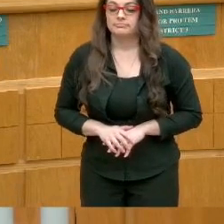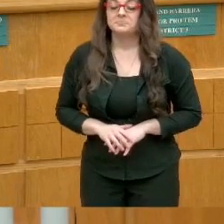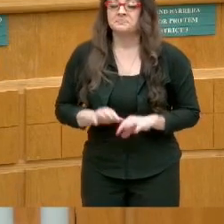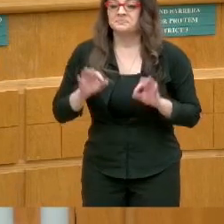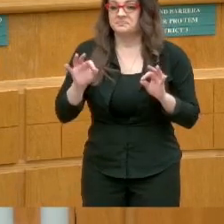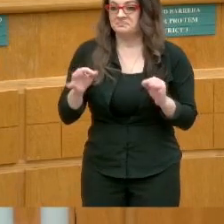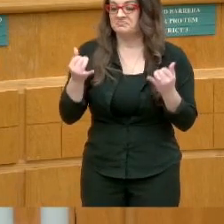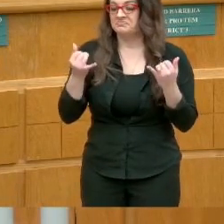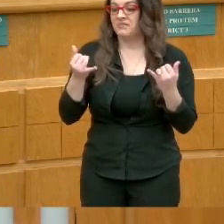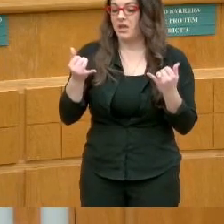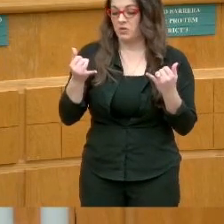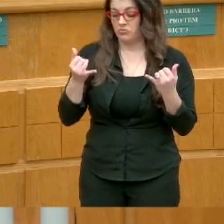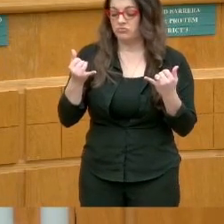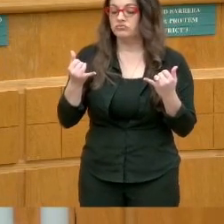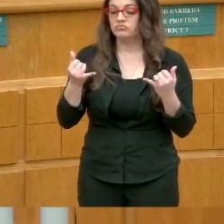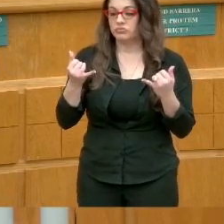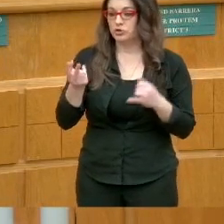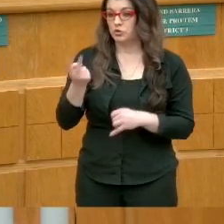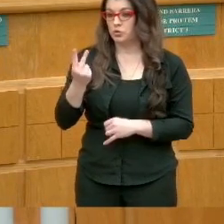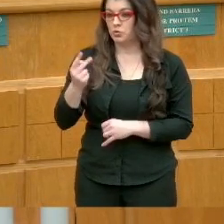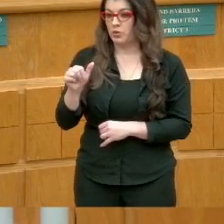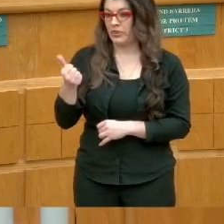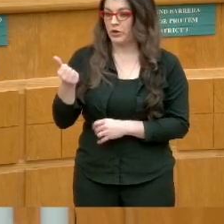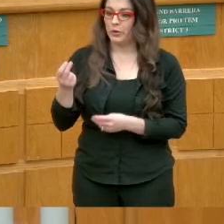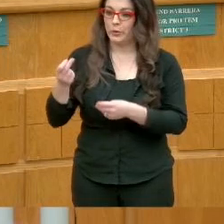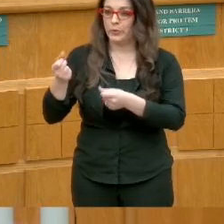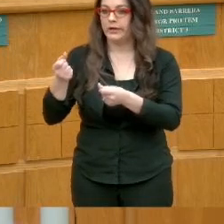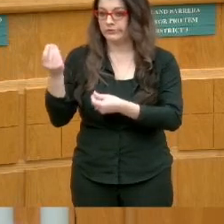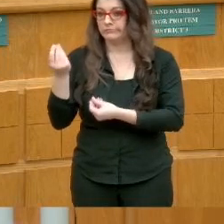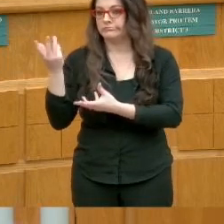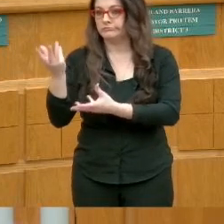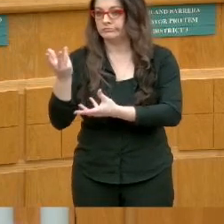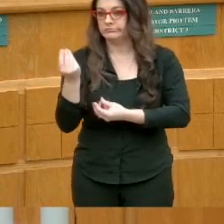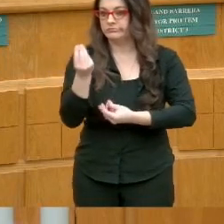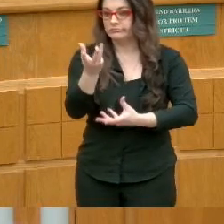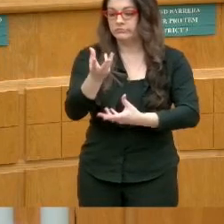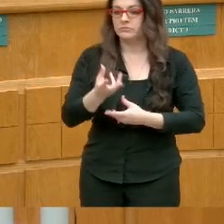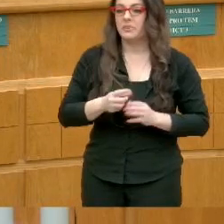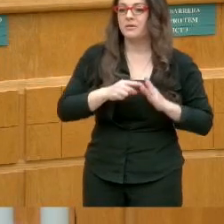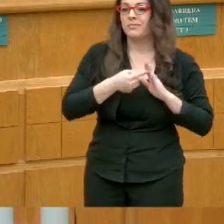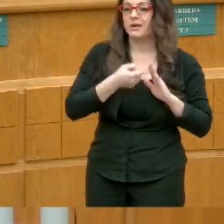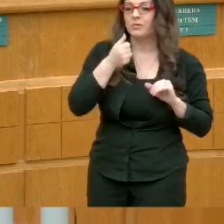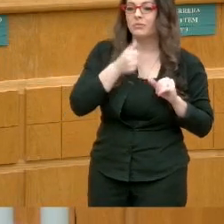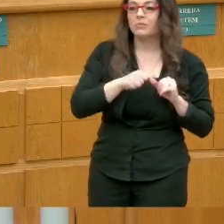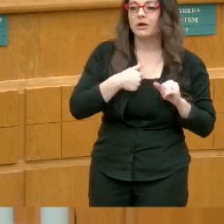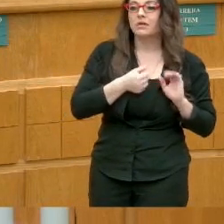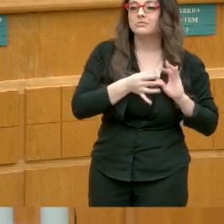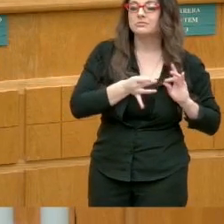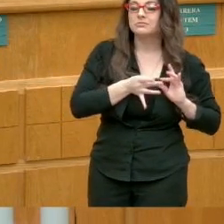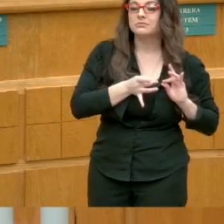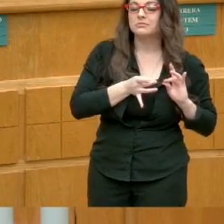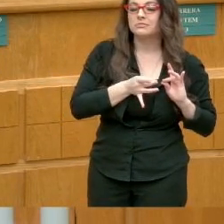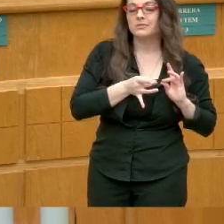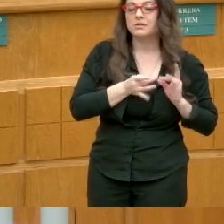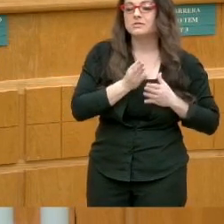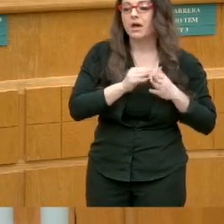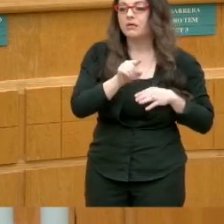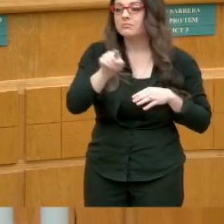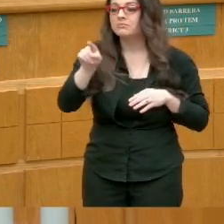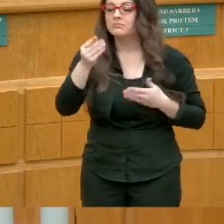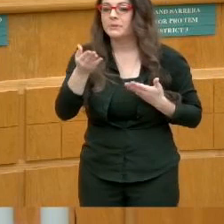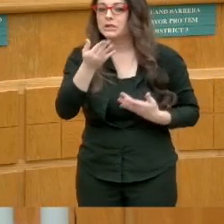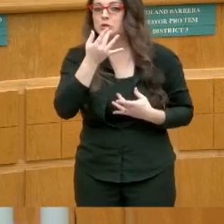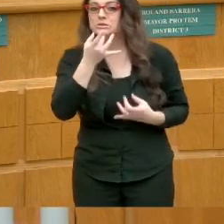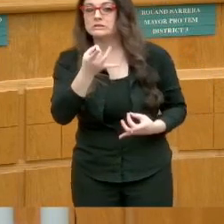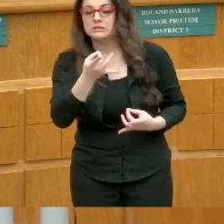Okay, I'm going to move on to 2 other quick updates. And in the beginning, I should have noted, because I know some people are interested in this, some of the outlets have called